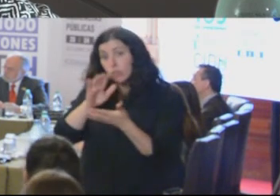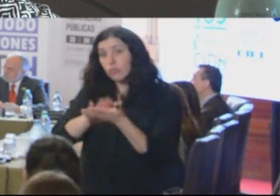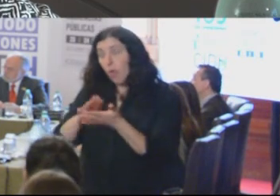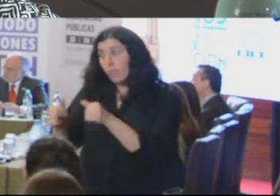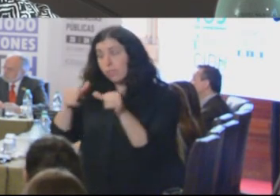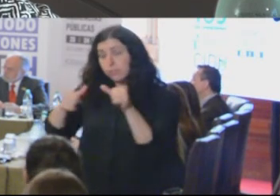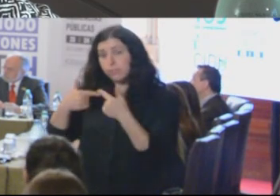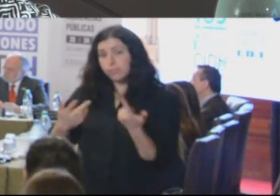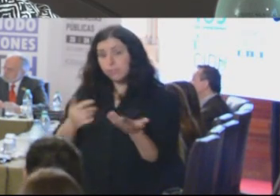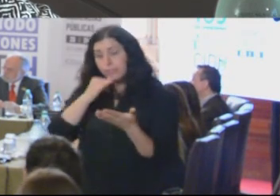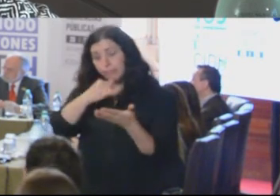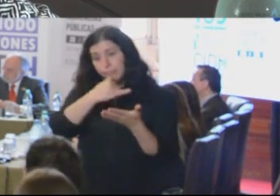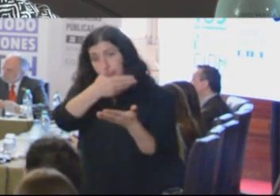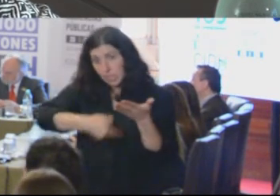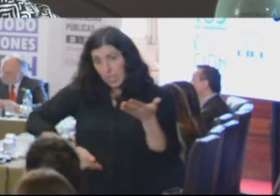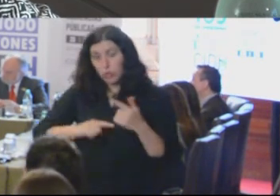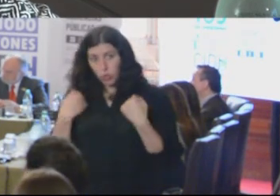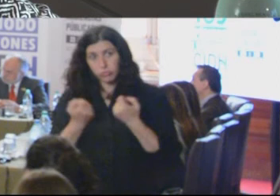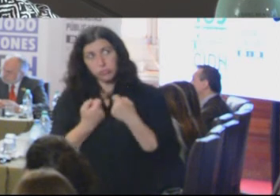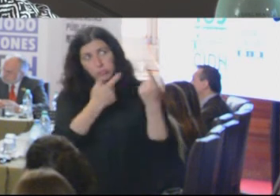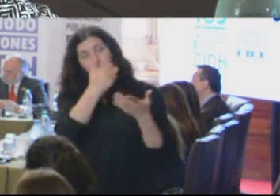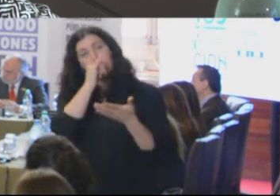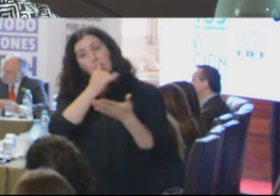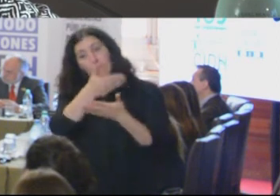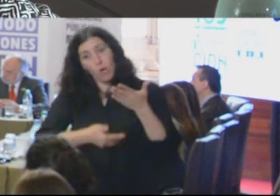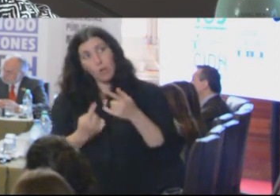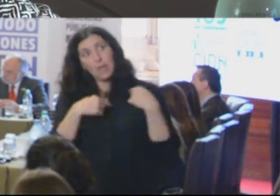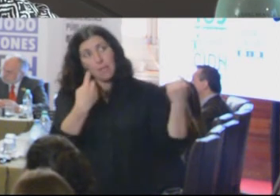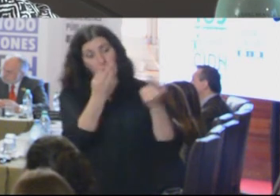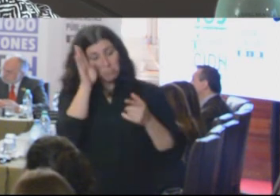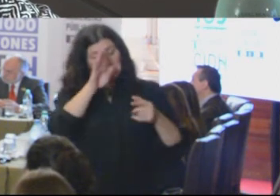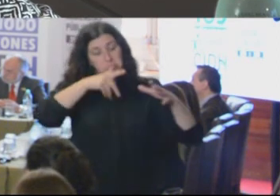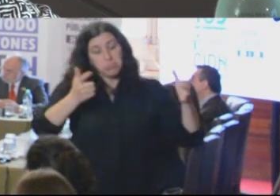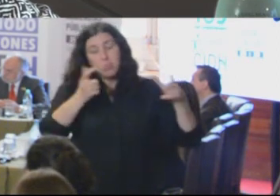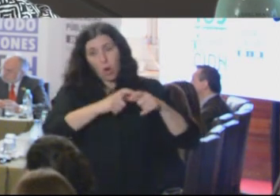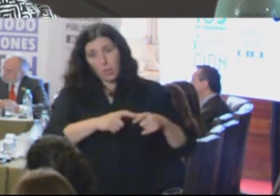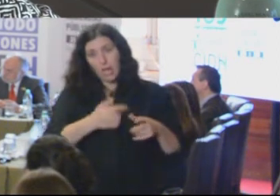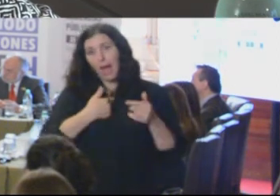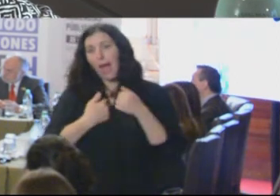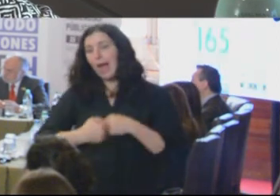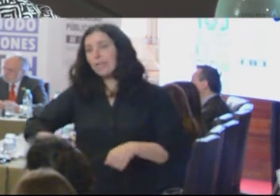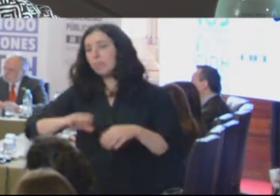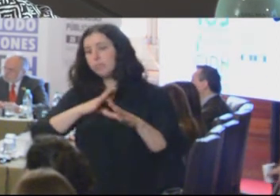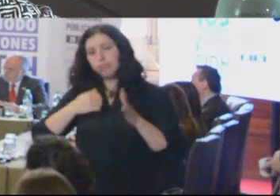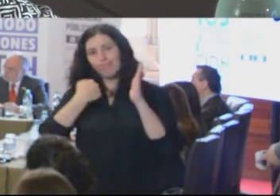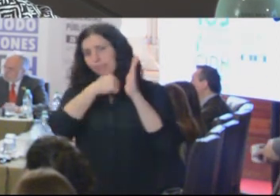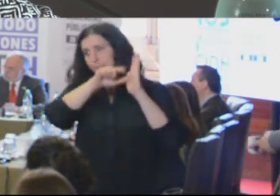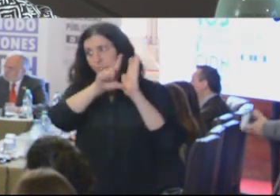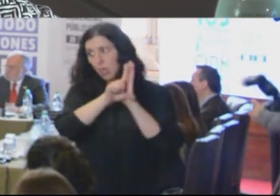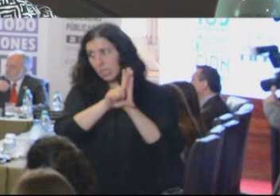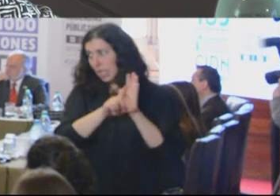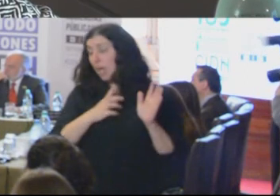informe que pondremos a disposición de esta honorable comisión la impunidad es grave por ejemplo de los